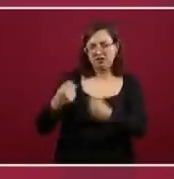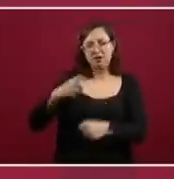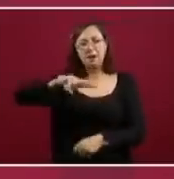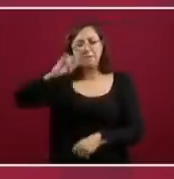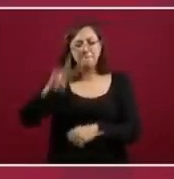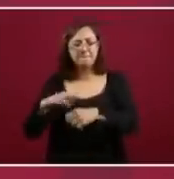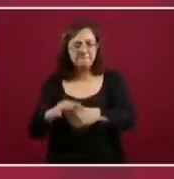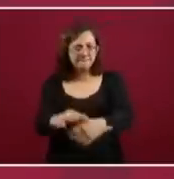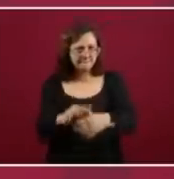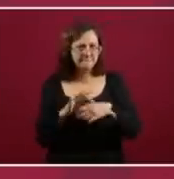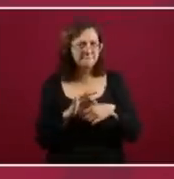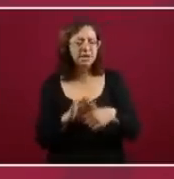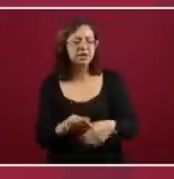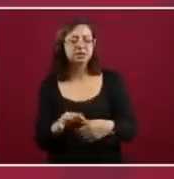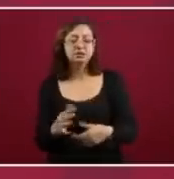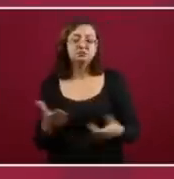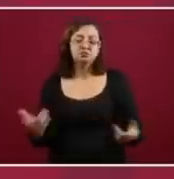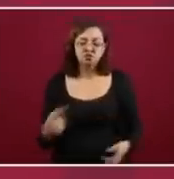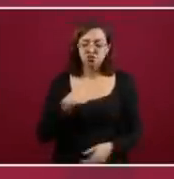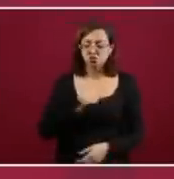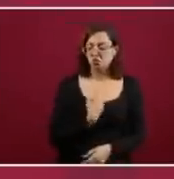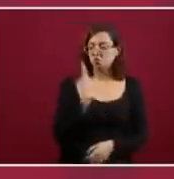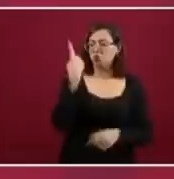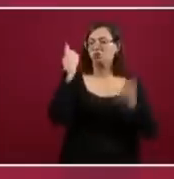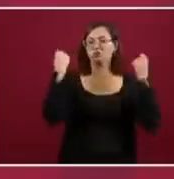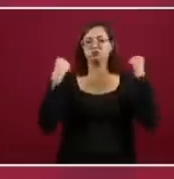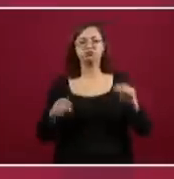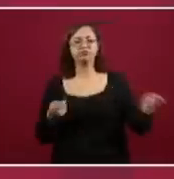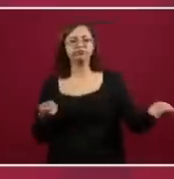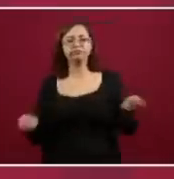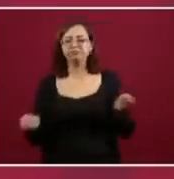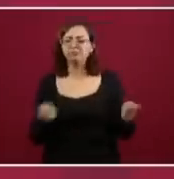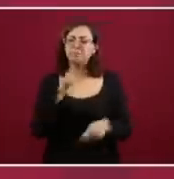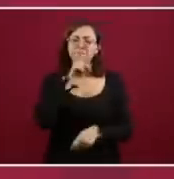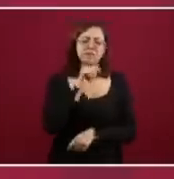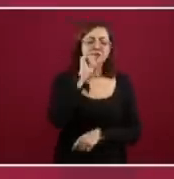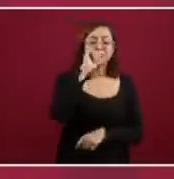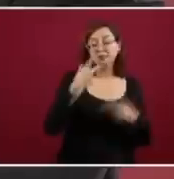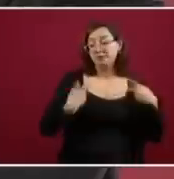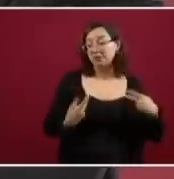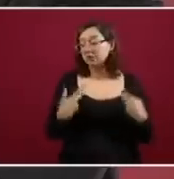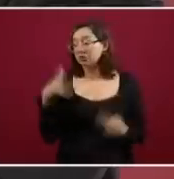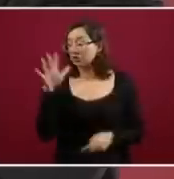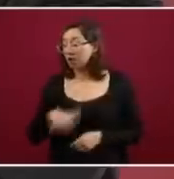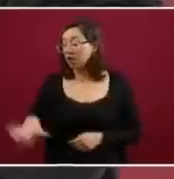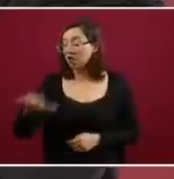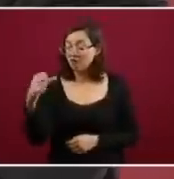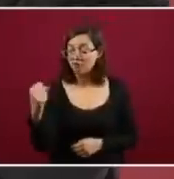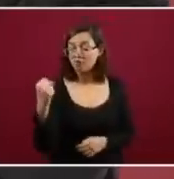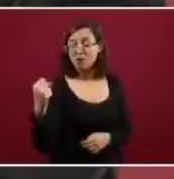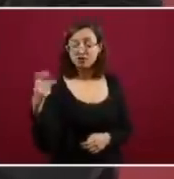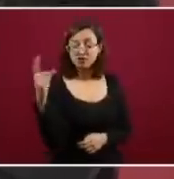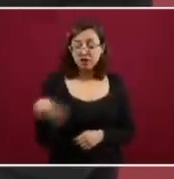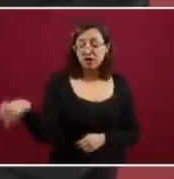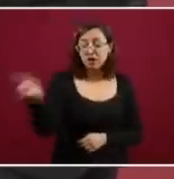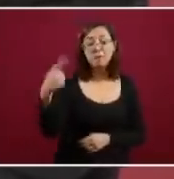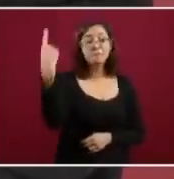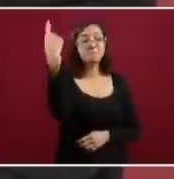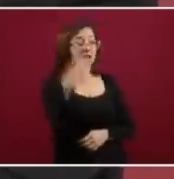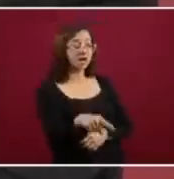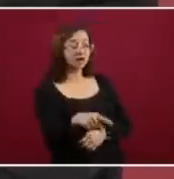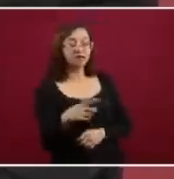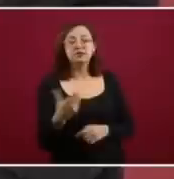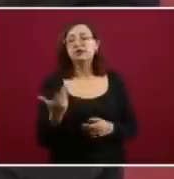dirigiendo una dictadura entonces cuando hay democracia tiene que haber